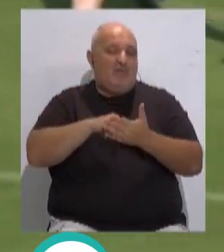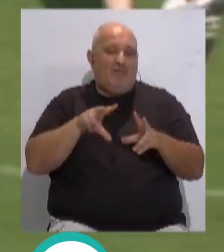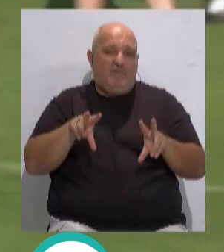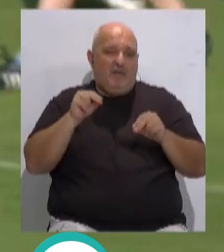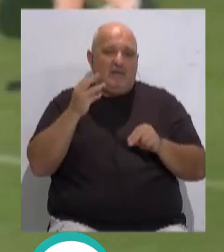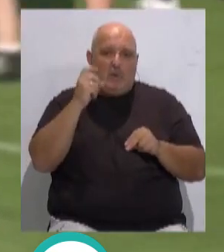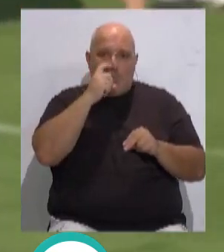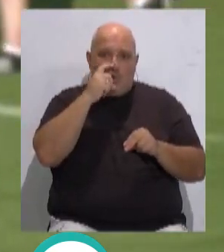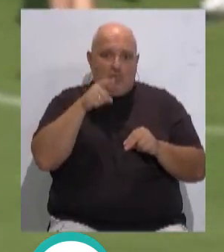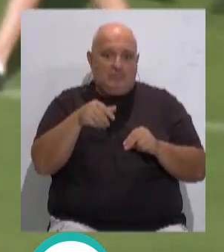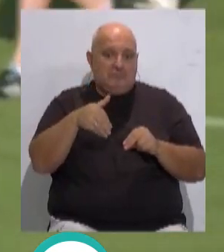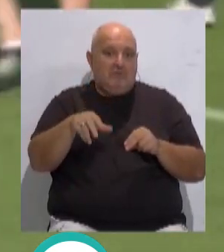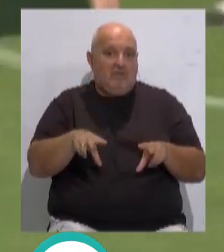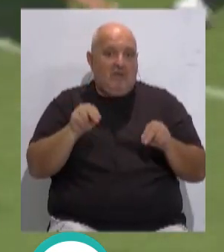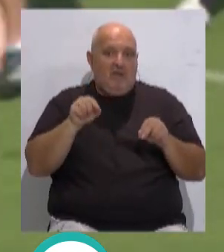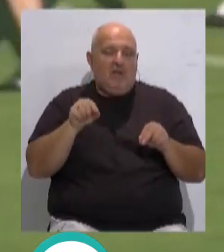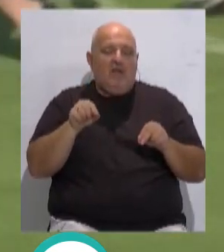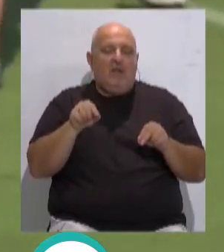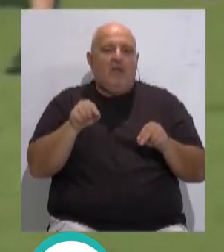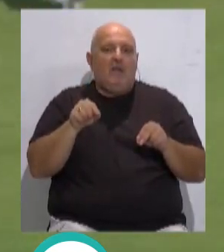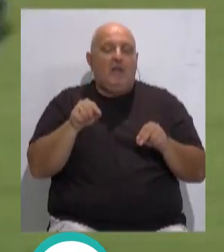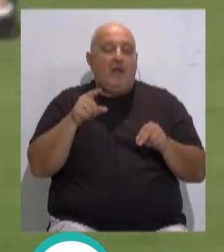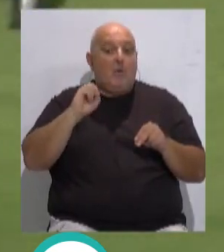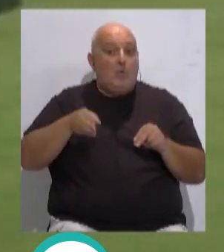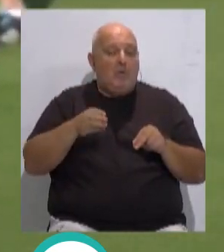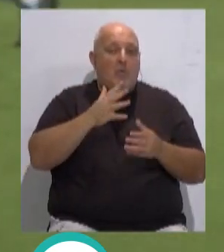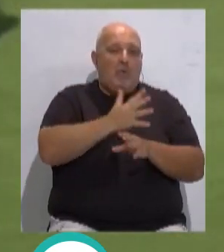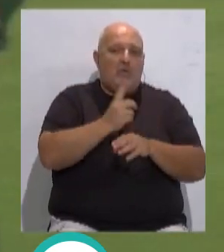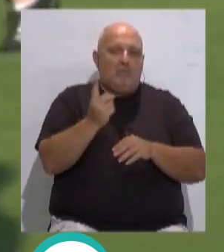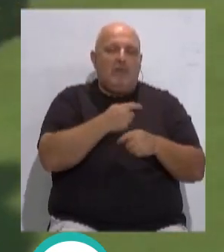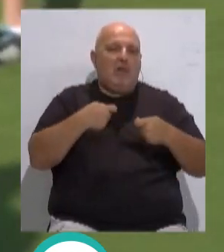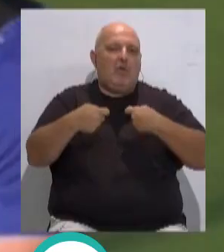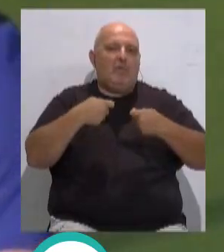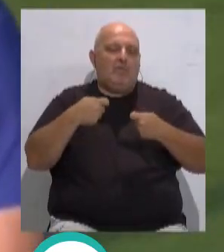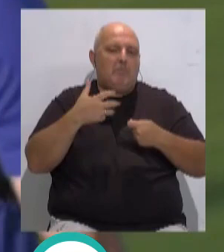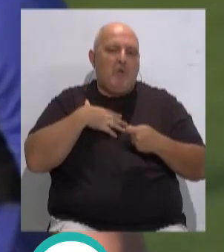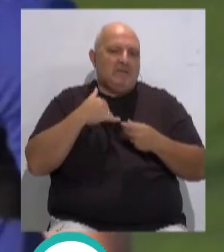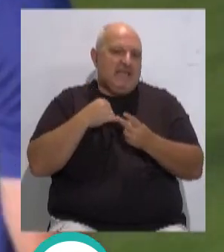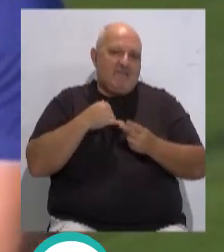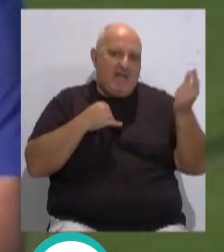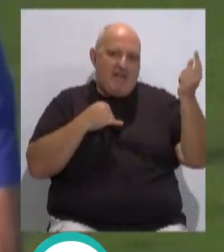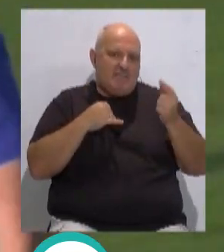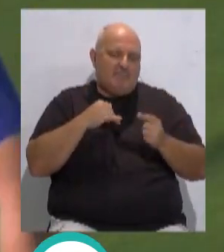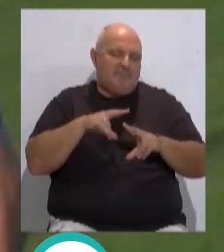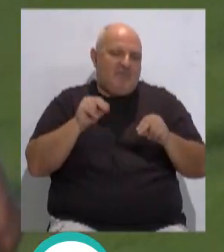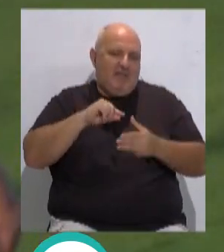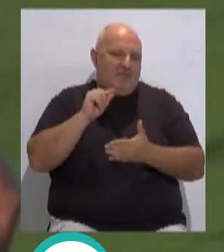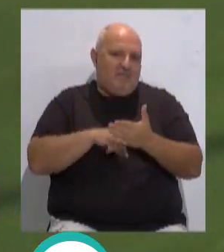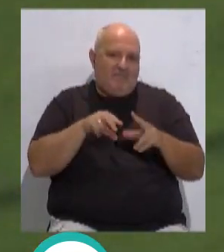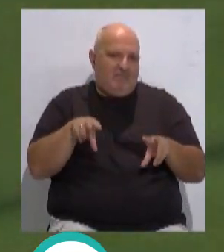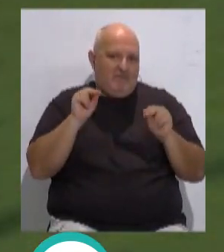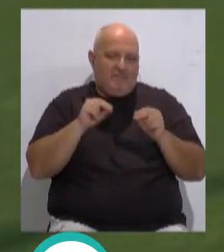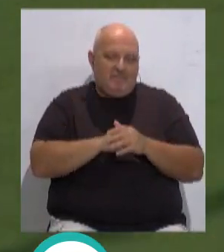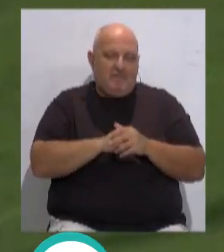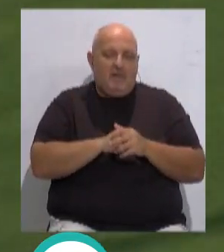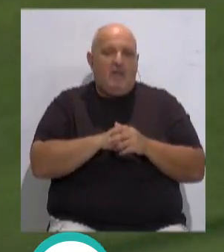contrato el 30 de junio de la próxima temporada y tanto club como jugador estarían negociando la posible rescisión del contrato.